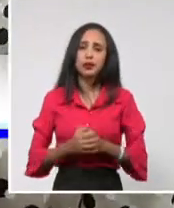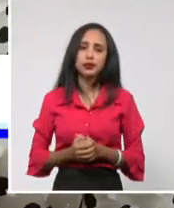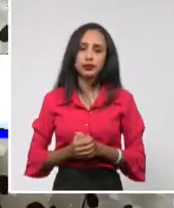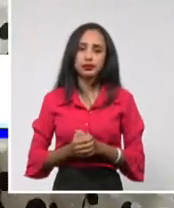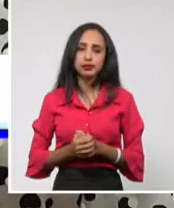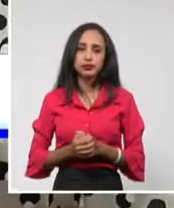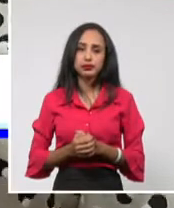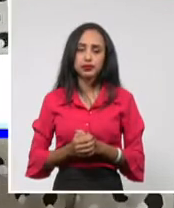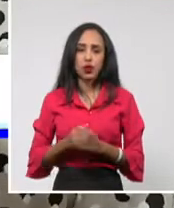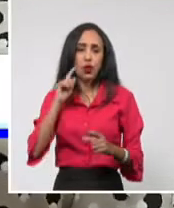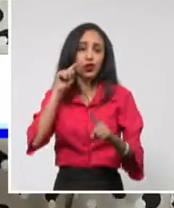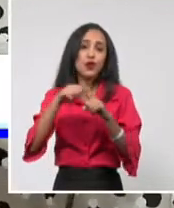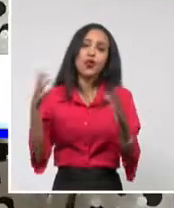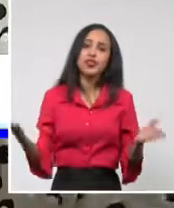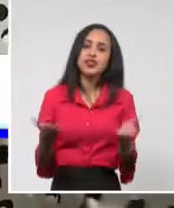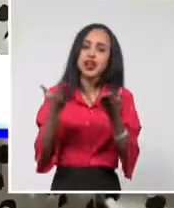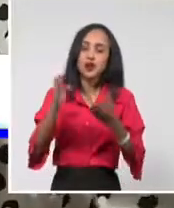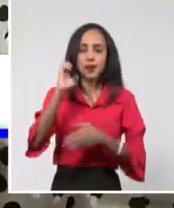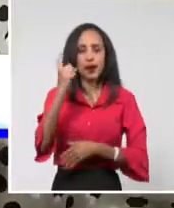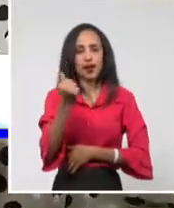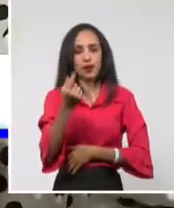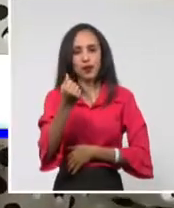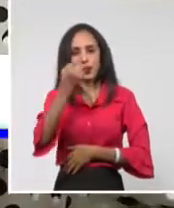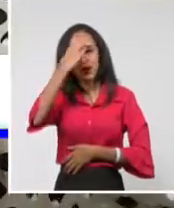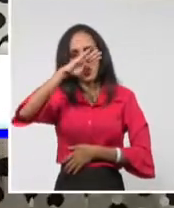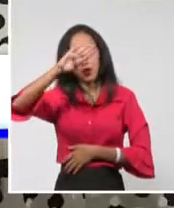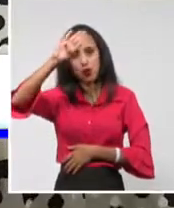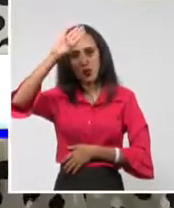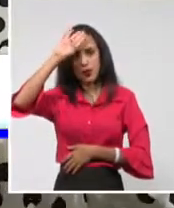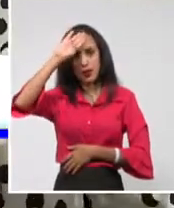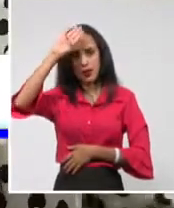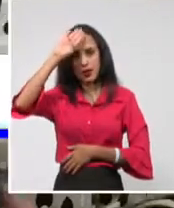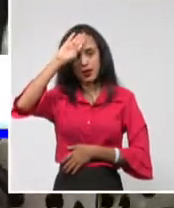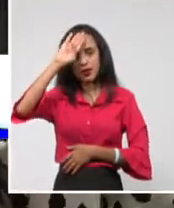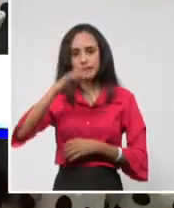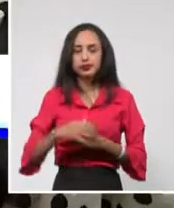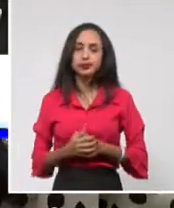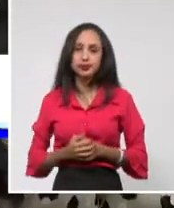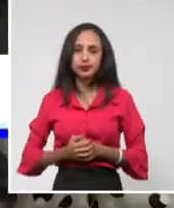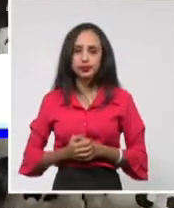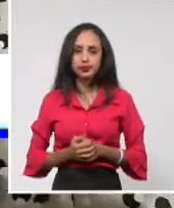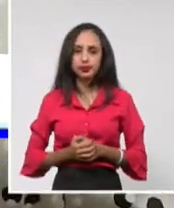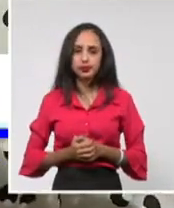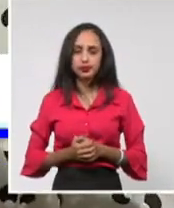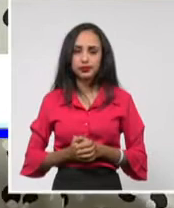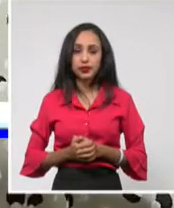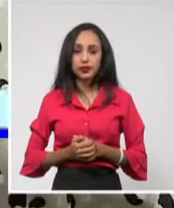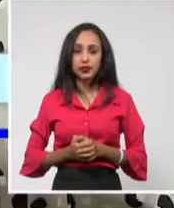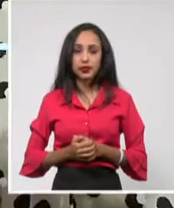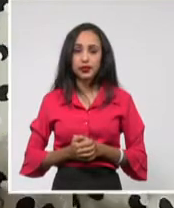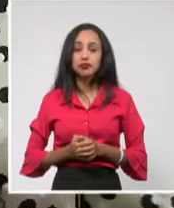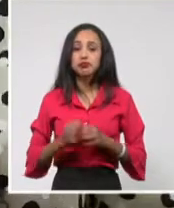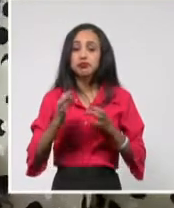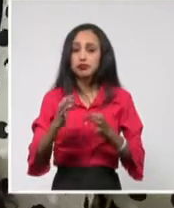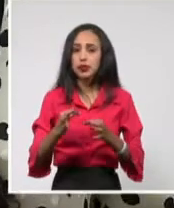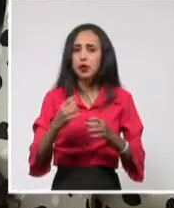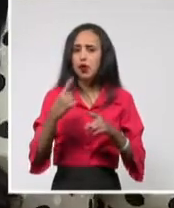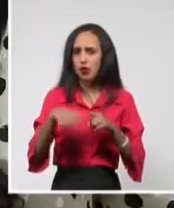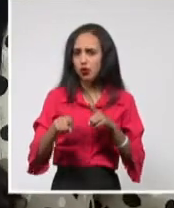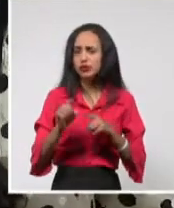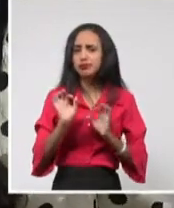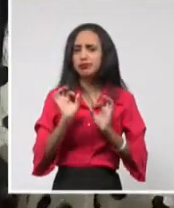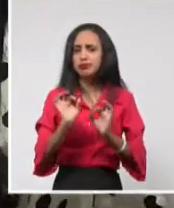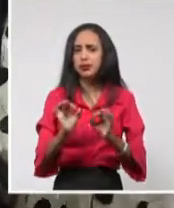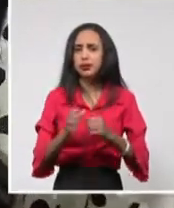de desarrollo para la economía cubana. Pero si bien es recurrente el uso de la palabra facilitar, también lo es otra que se le opone